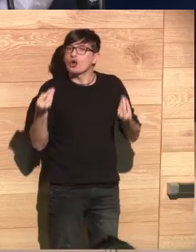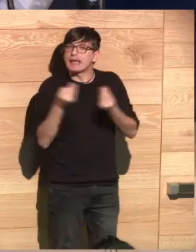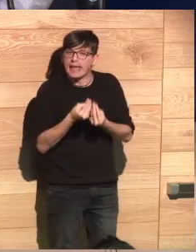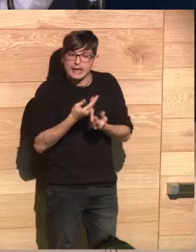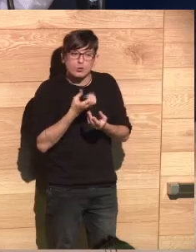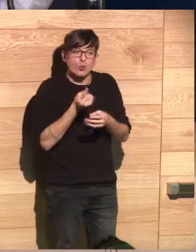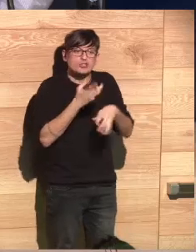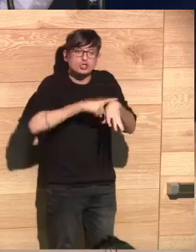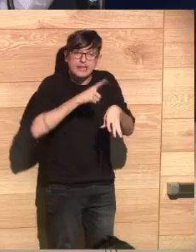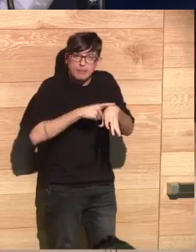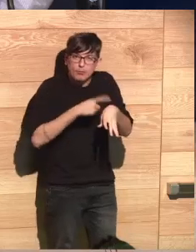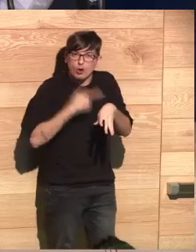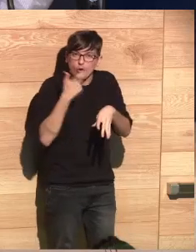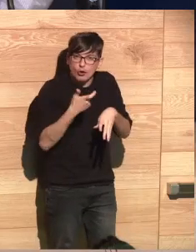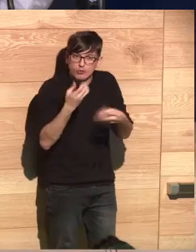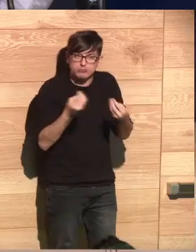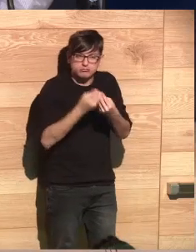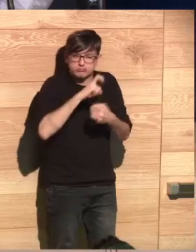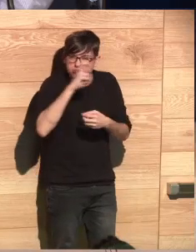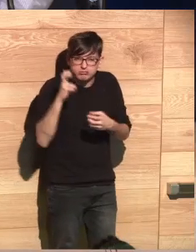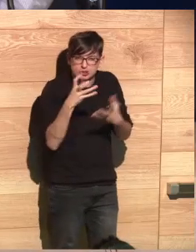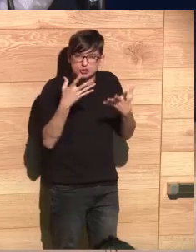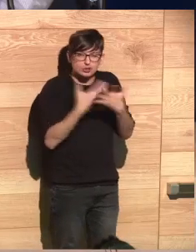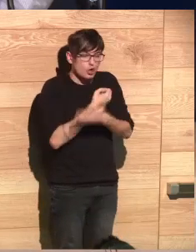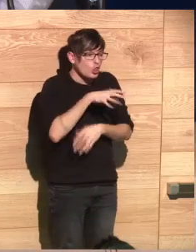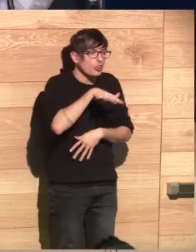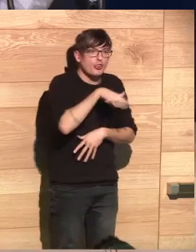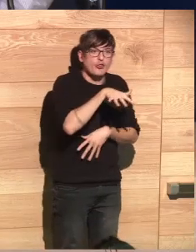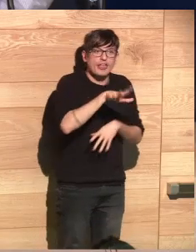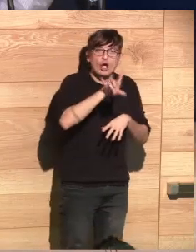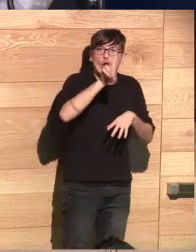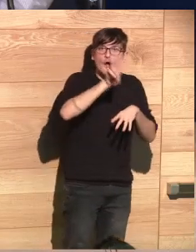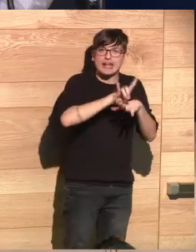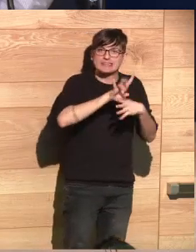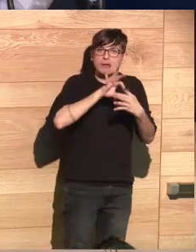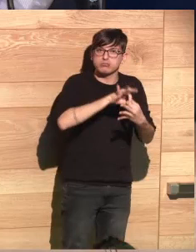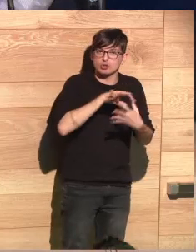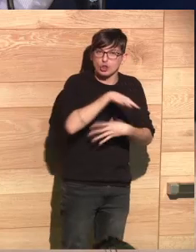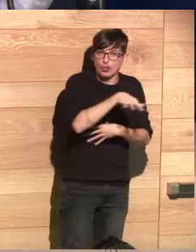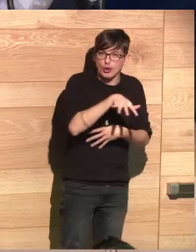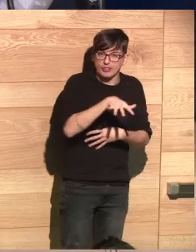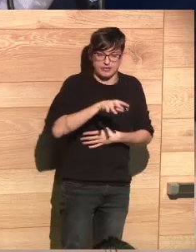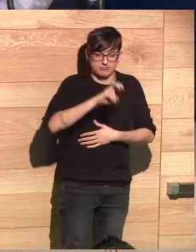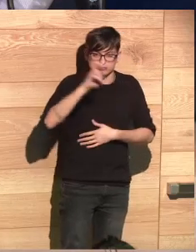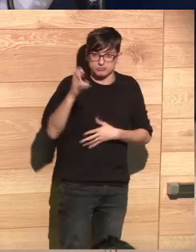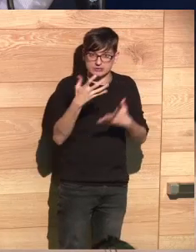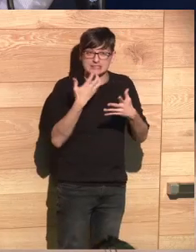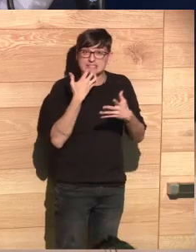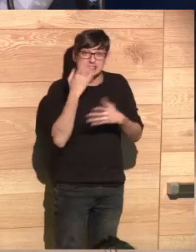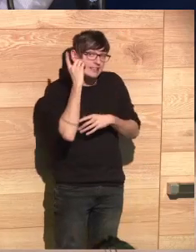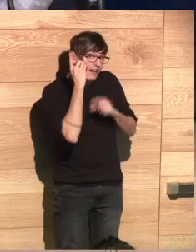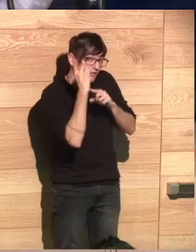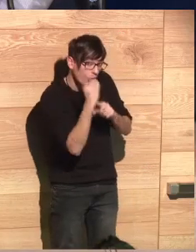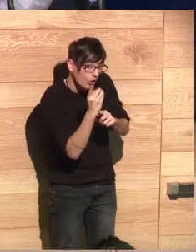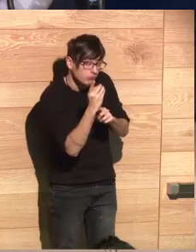haces, cuánto tiempo inviertes, etcétera, etcétera, ¿no? Dónde te conectas, en cuántos sitios distintos. Es decir, si el videojuego está en tu teléfono,